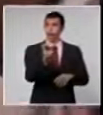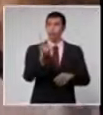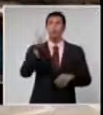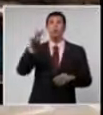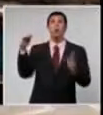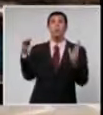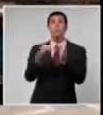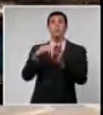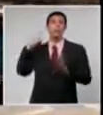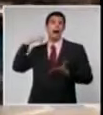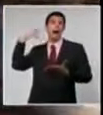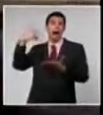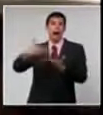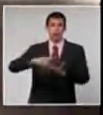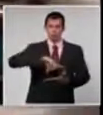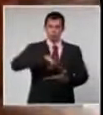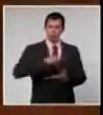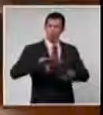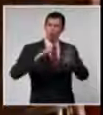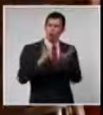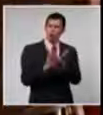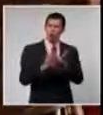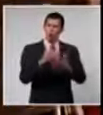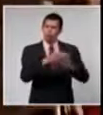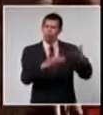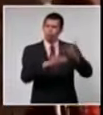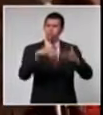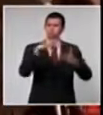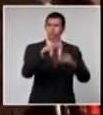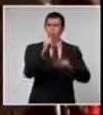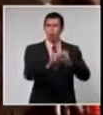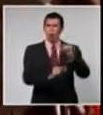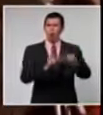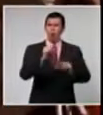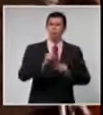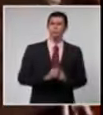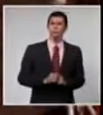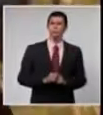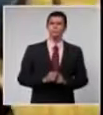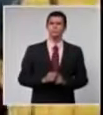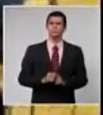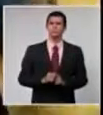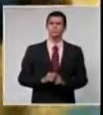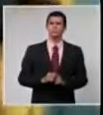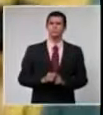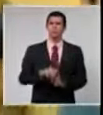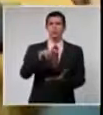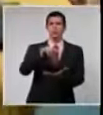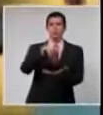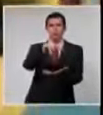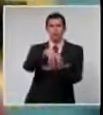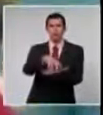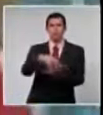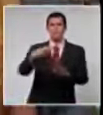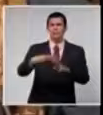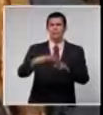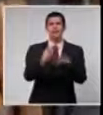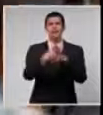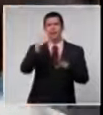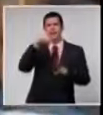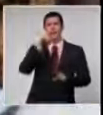Este es un país de muchas singularidades. Harar, ciudad amurallada y donde han coexistido por años musulmanes, ortodoxos y